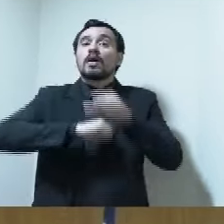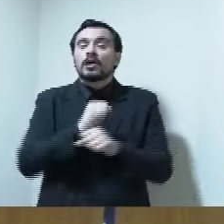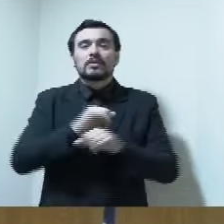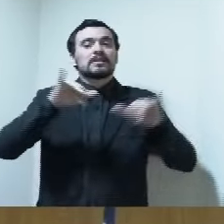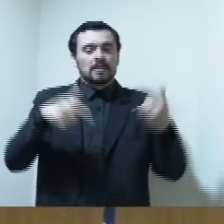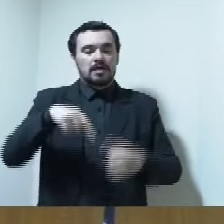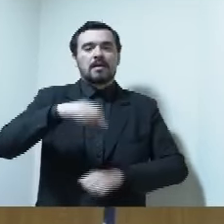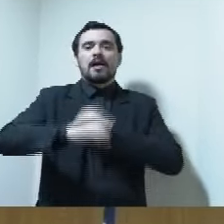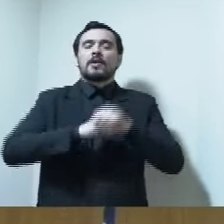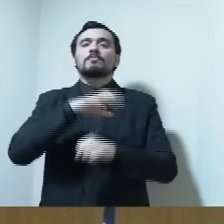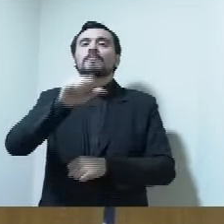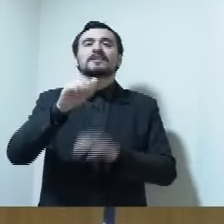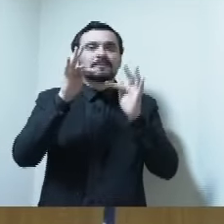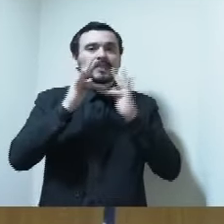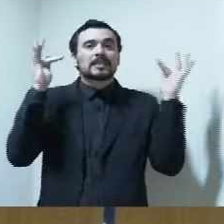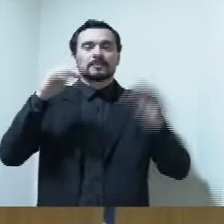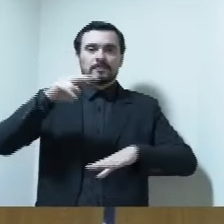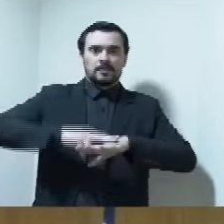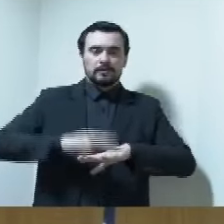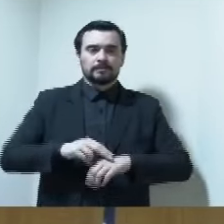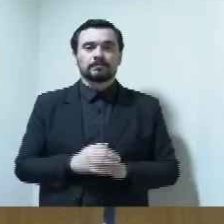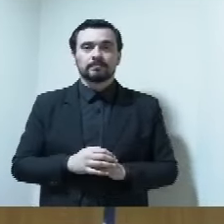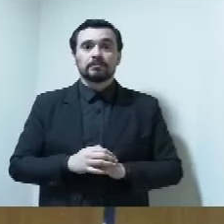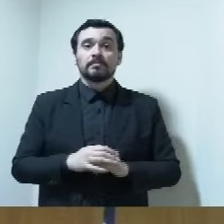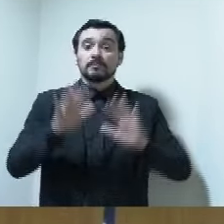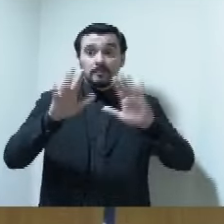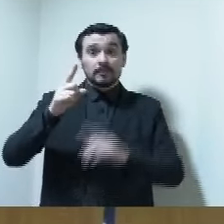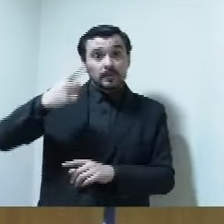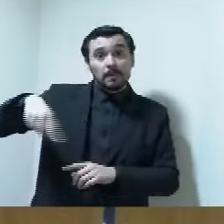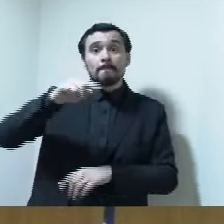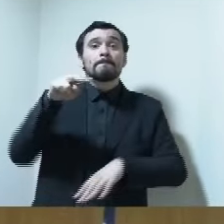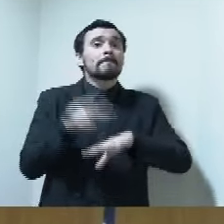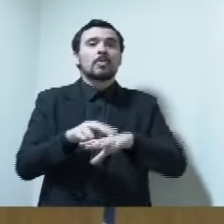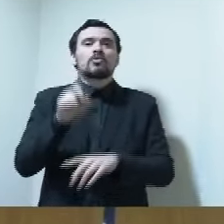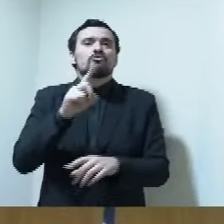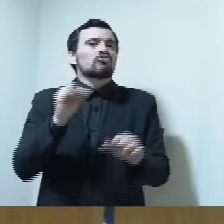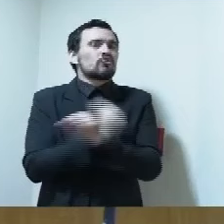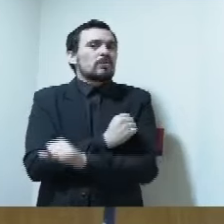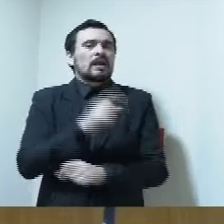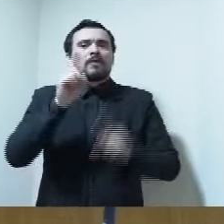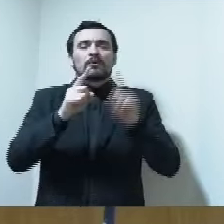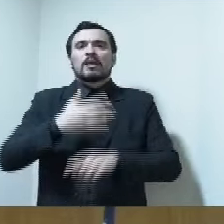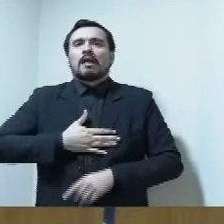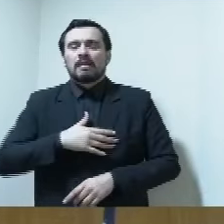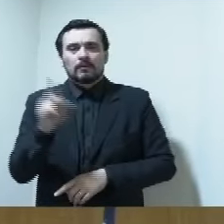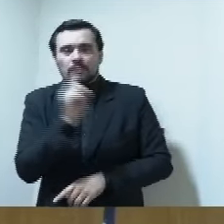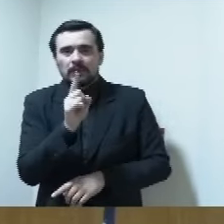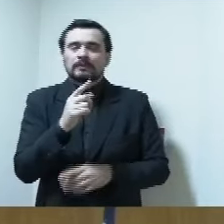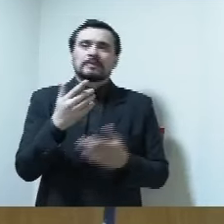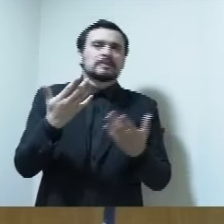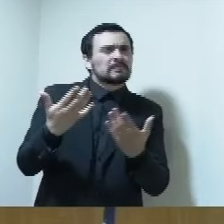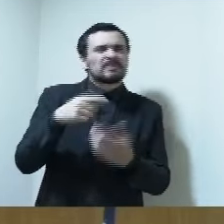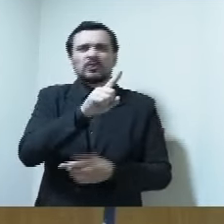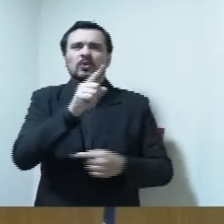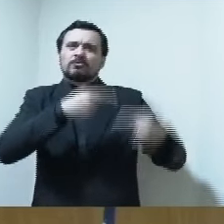los años más felices de nuestra patria. Quizás los paraguayos no logremos ponernos de acuerdo en muchas cosas, pero estoy seguro